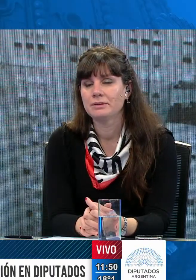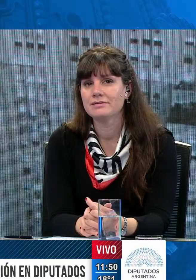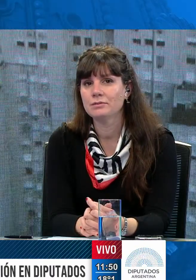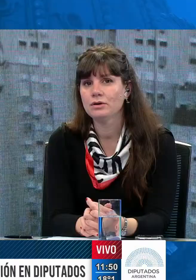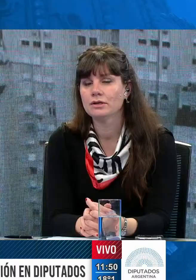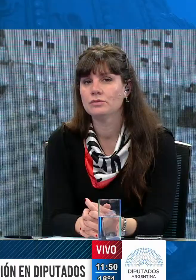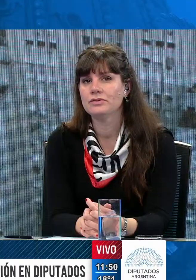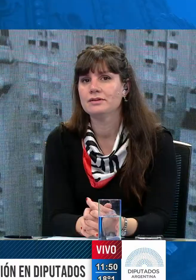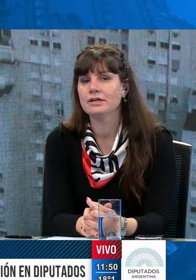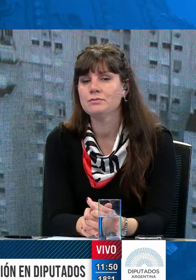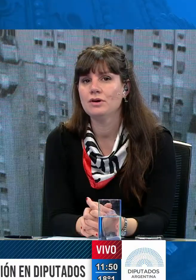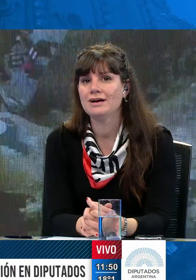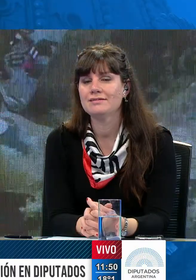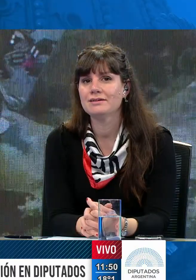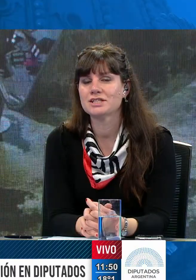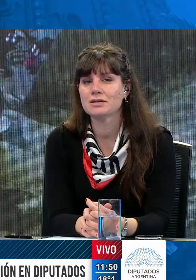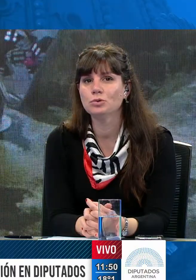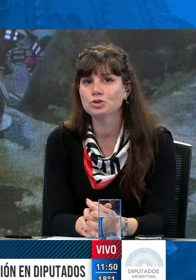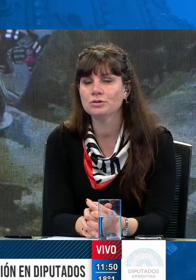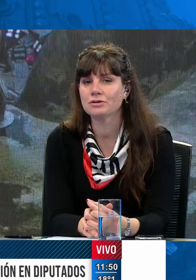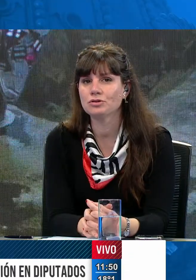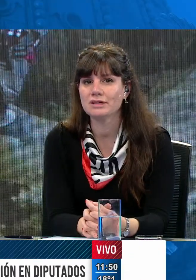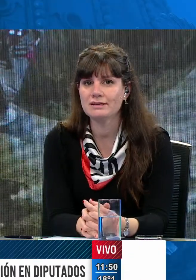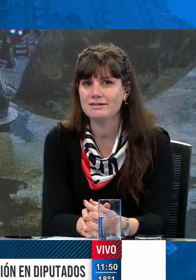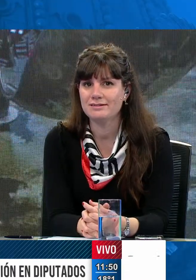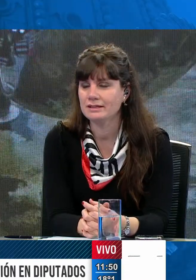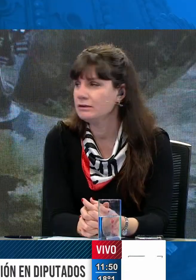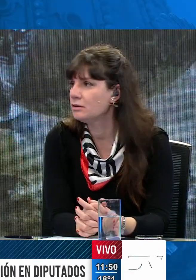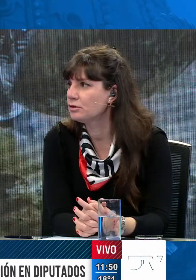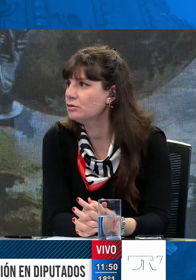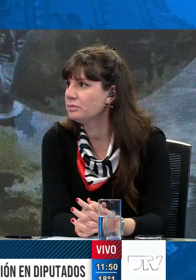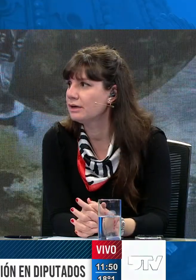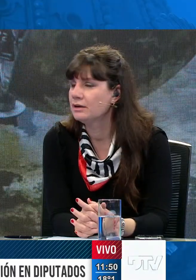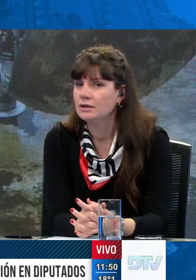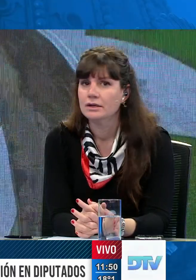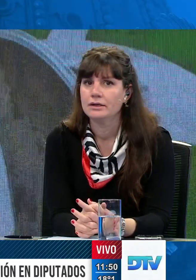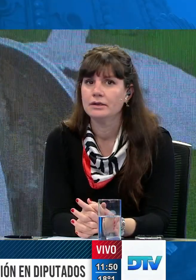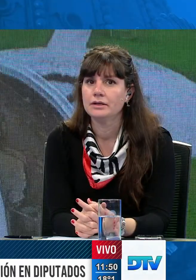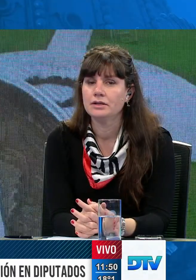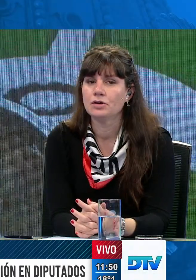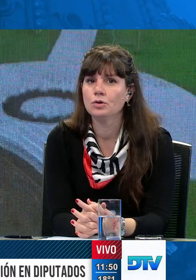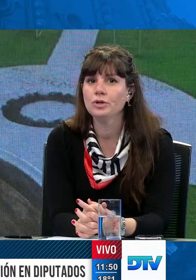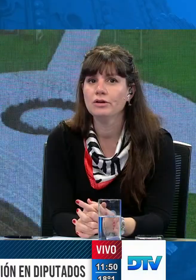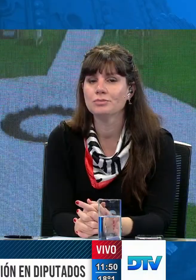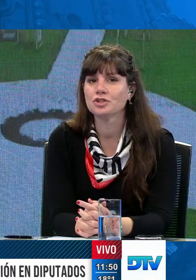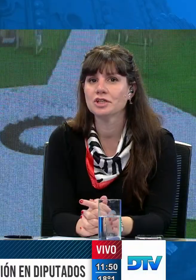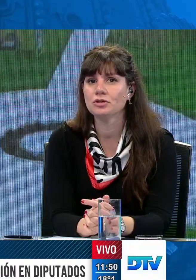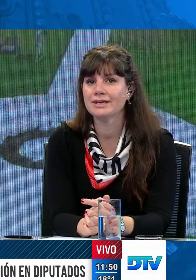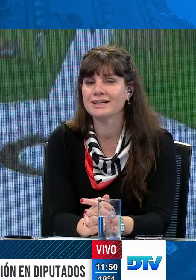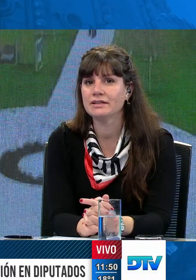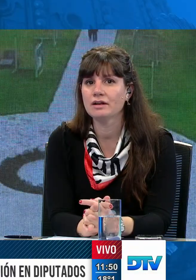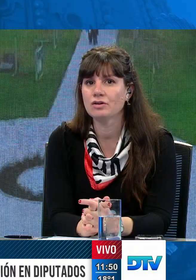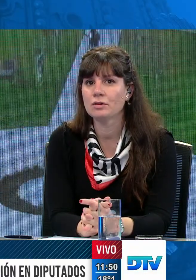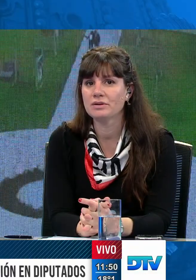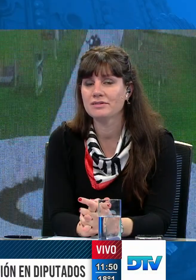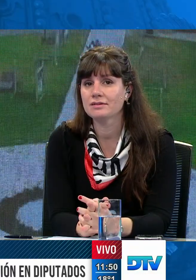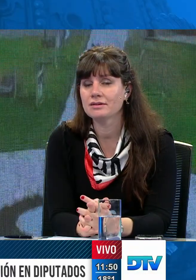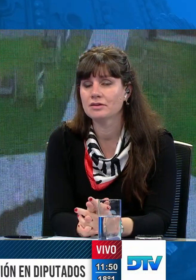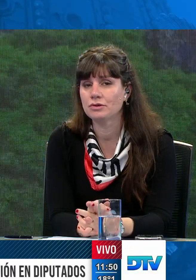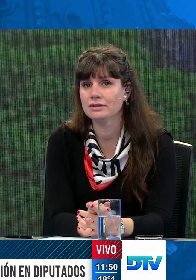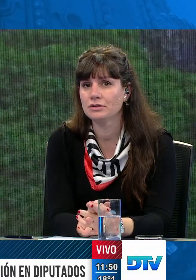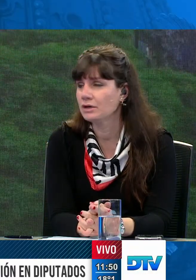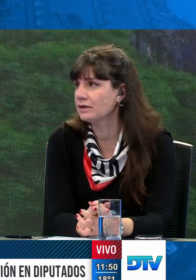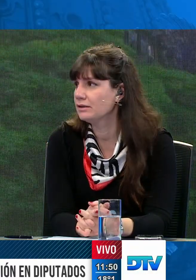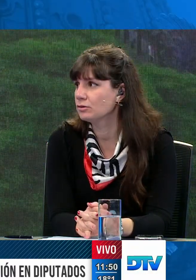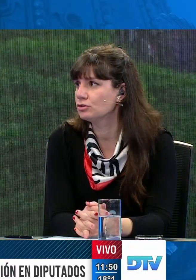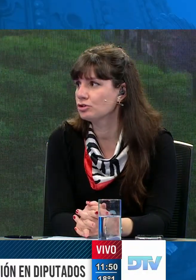ver, pensemos que el oficialismo hace ya mucho que no tiene iniciativa propia. El único proyecto que atinaron a presentar, que